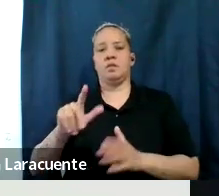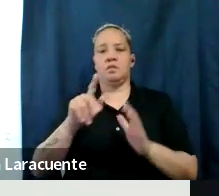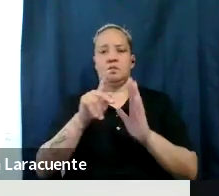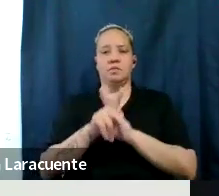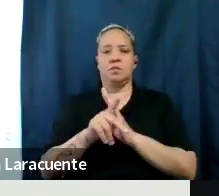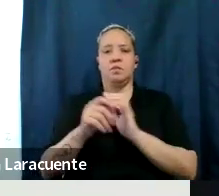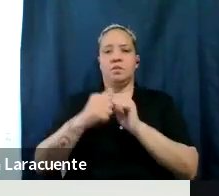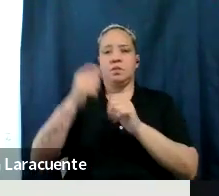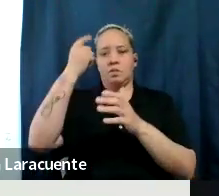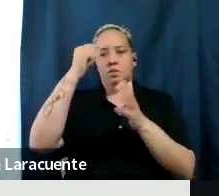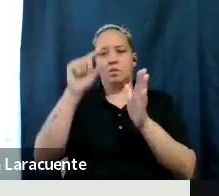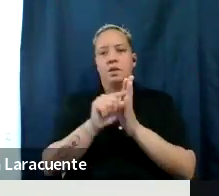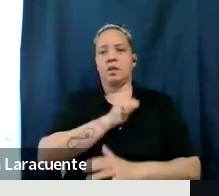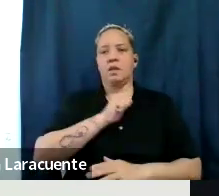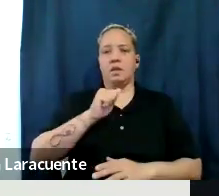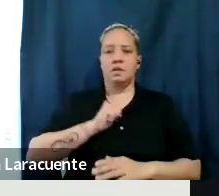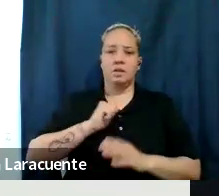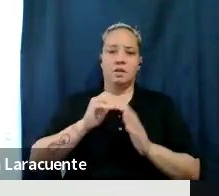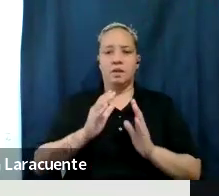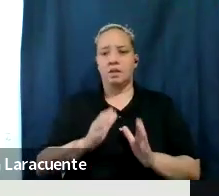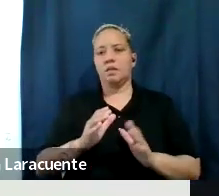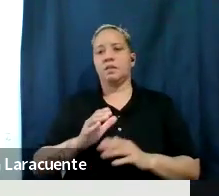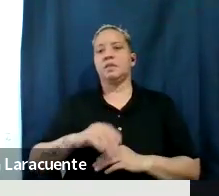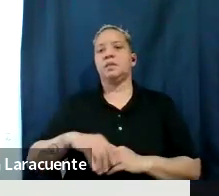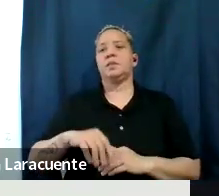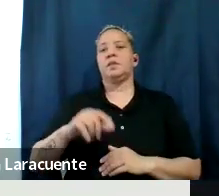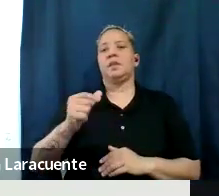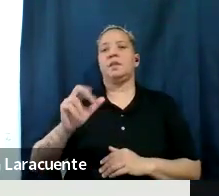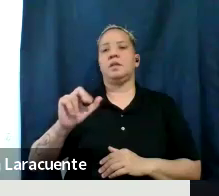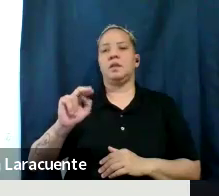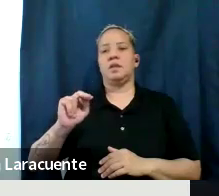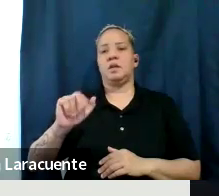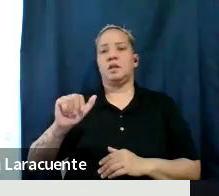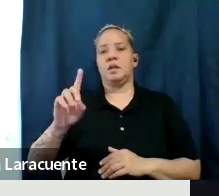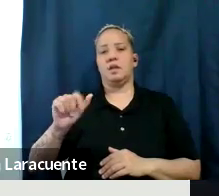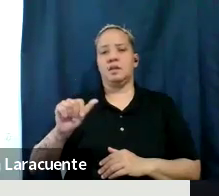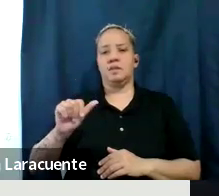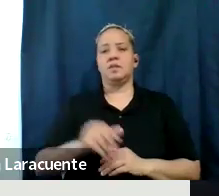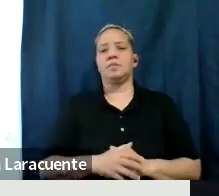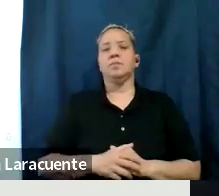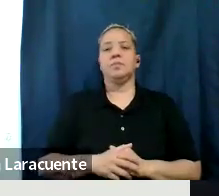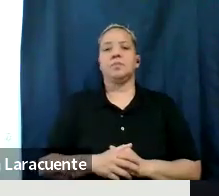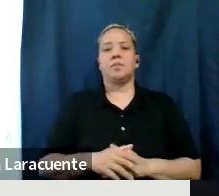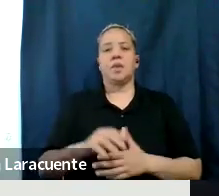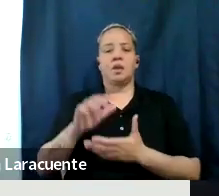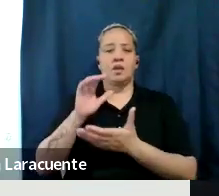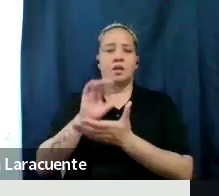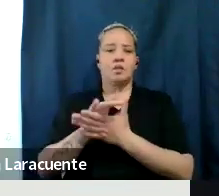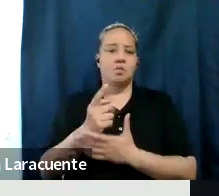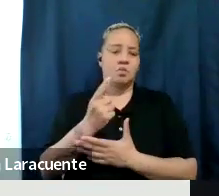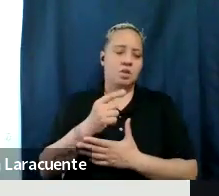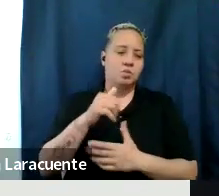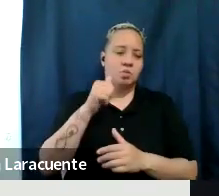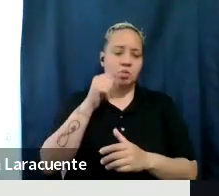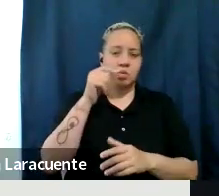de Granada. Efectivamente, fusilan a Rafael Montesinos, que era su cuñado, estaba casada con una de sus hermanas y